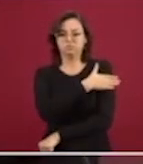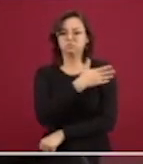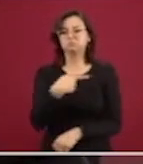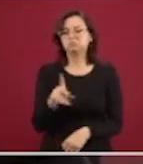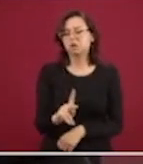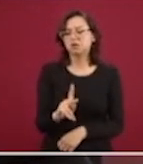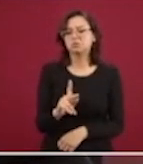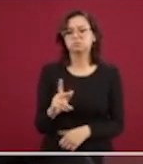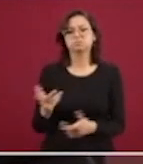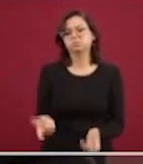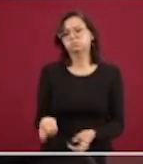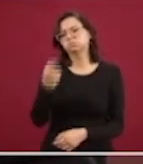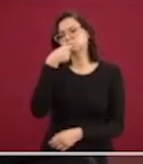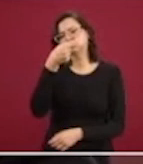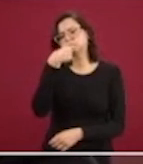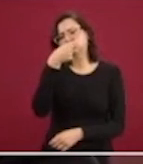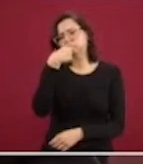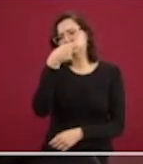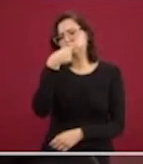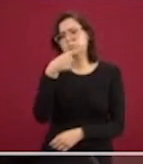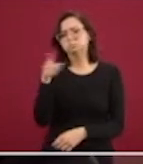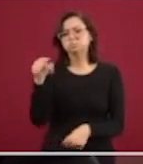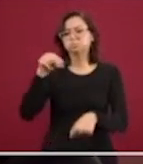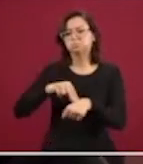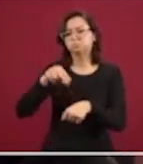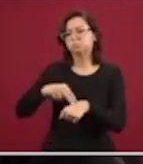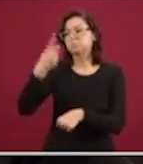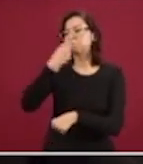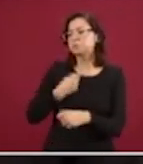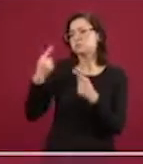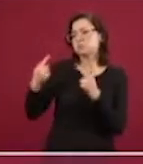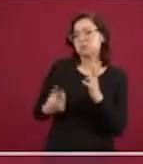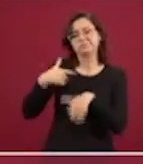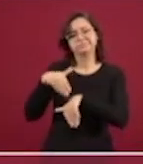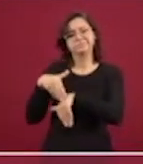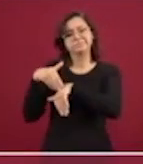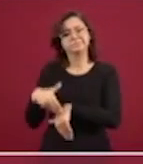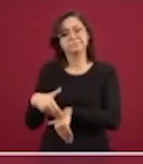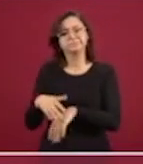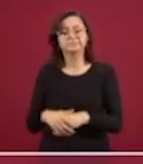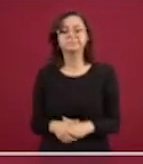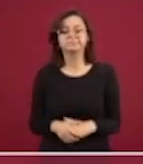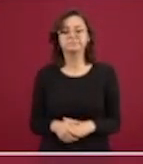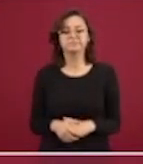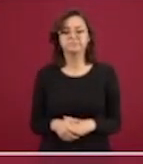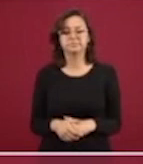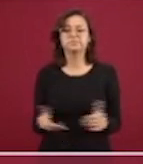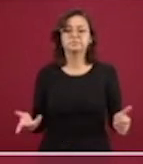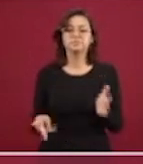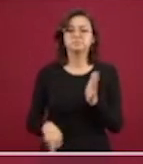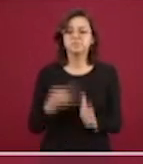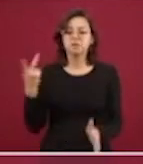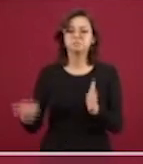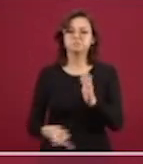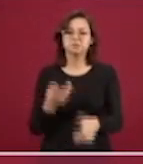mis pastillas, lo que el médico me indica, constantemente me estoy tomando la presión,